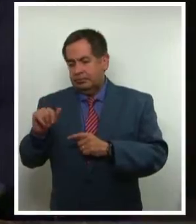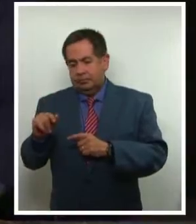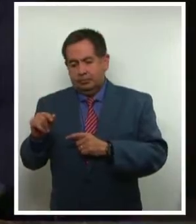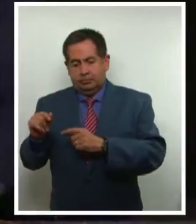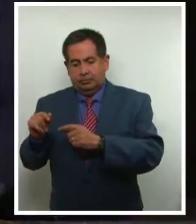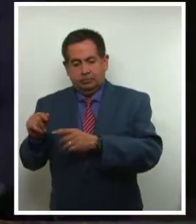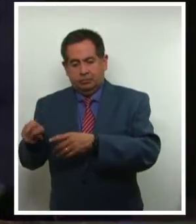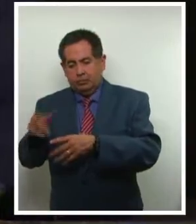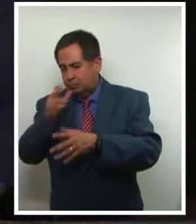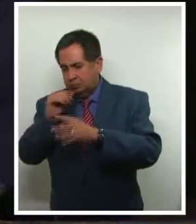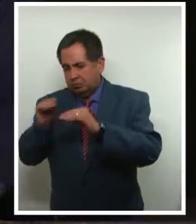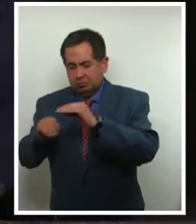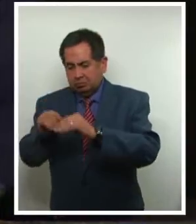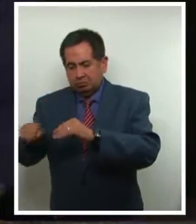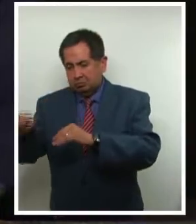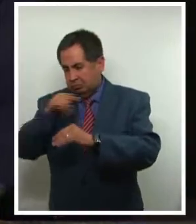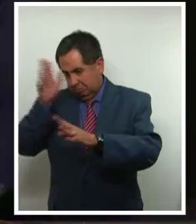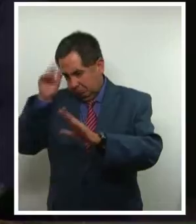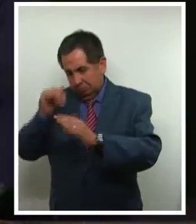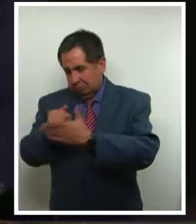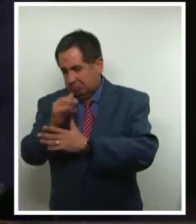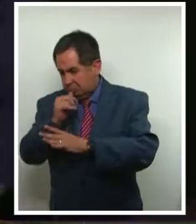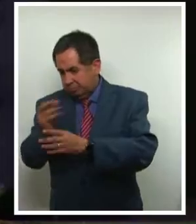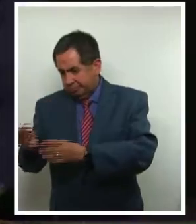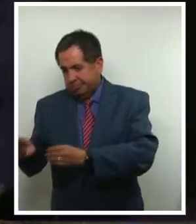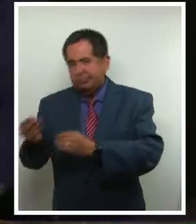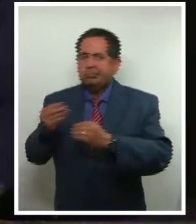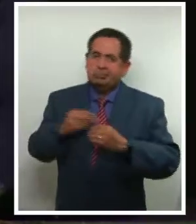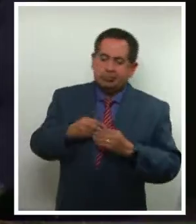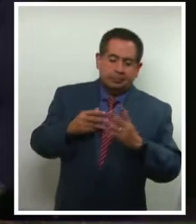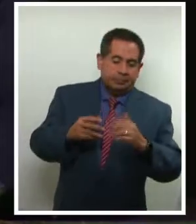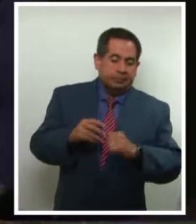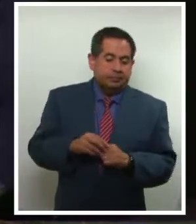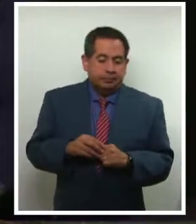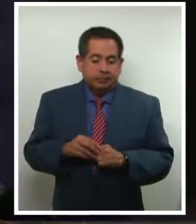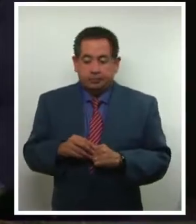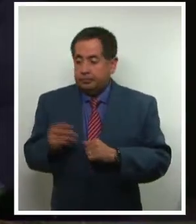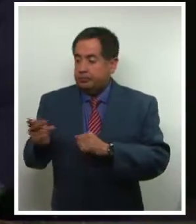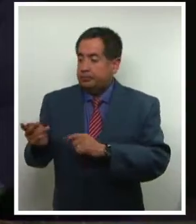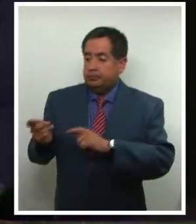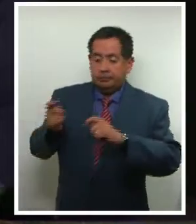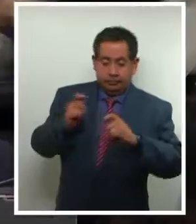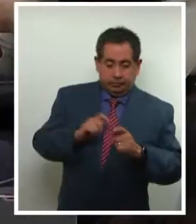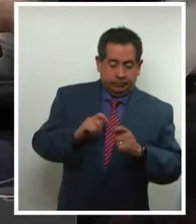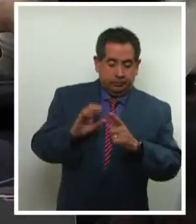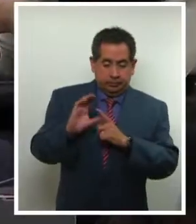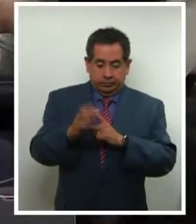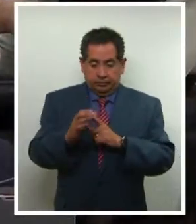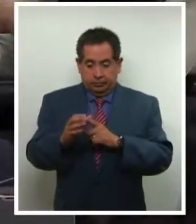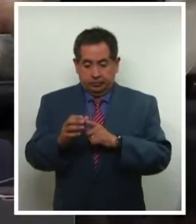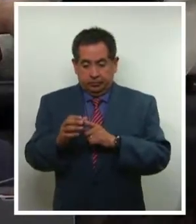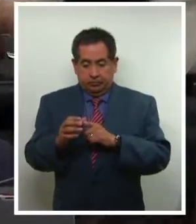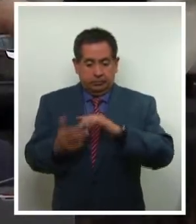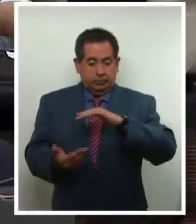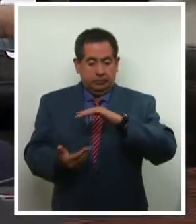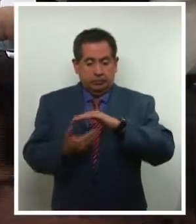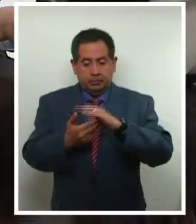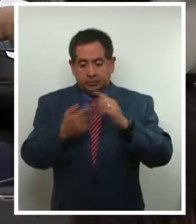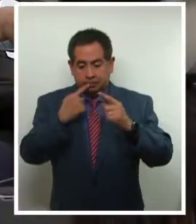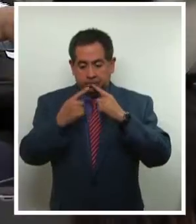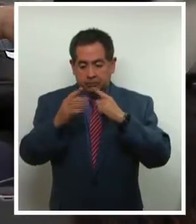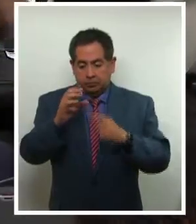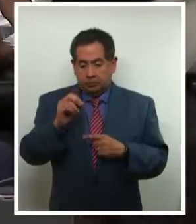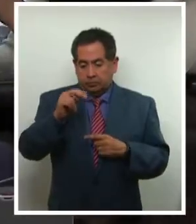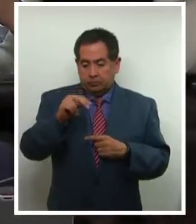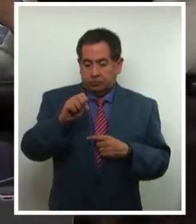no pudo adoptar una resolución. Y una vez que se envió a la mesa de consulta